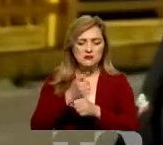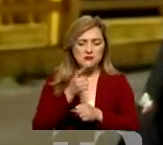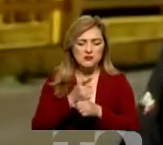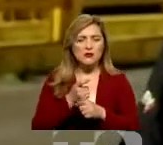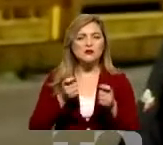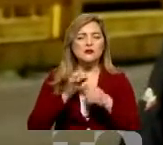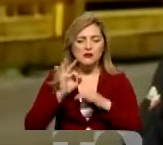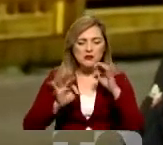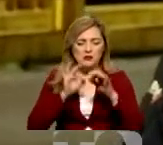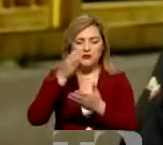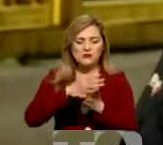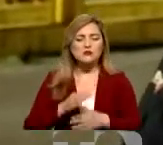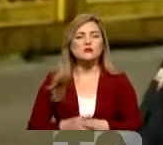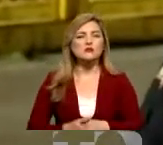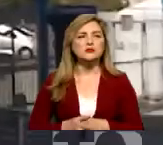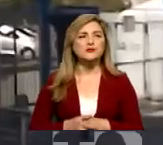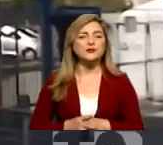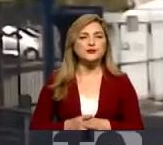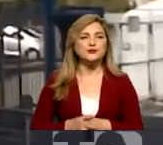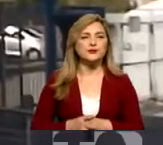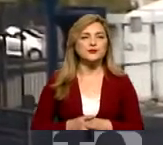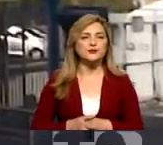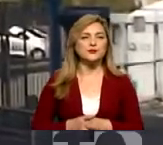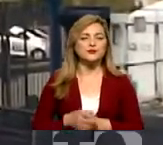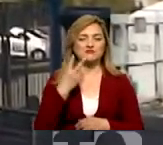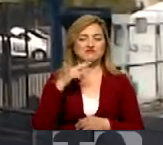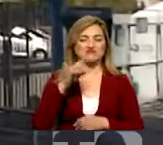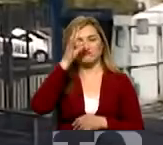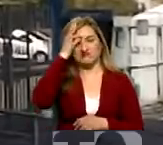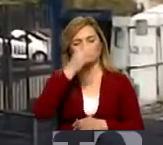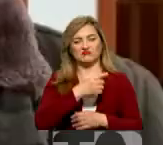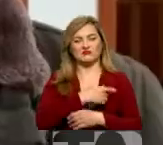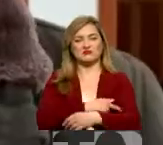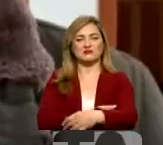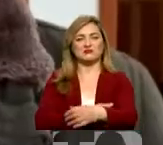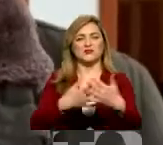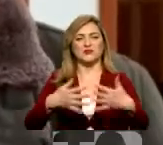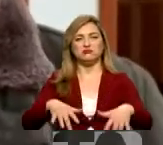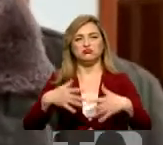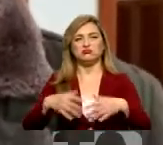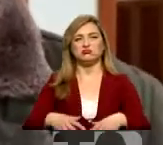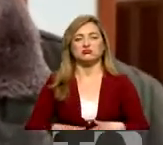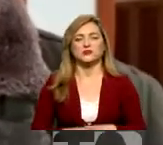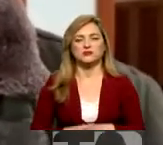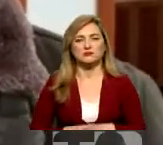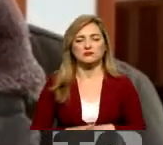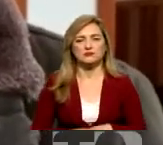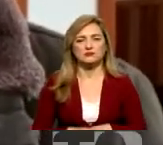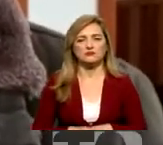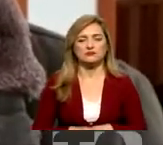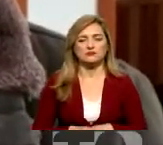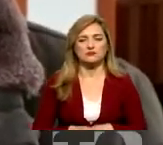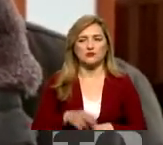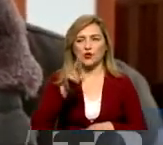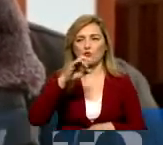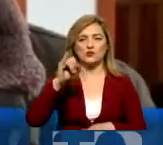frenar los contagios de acuerdo con niveles de ocupación de unidades de cuidado intensivo miramos cómo está la agrupación de cámaras